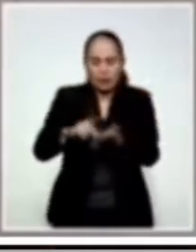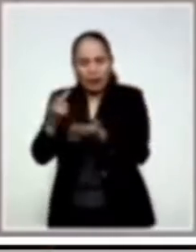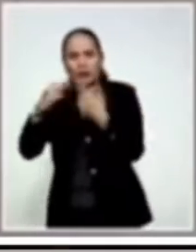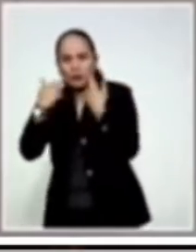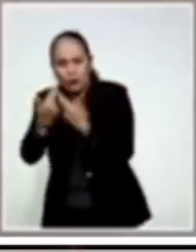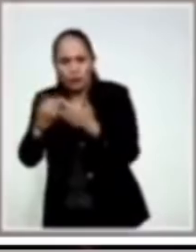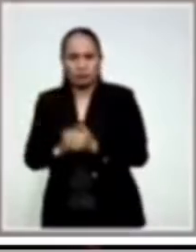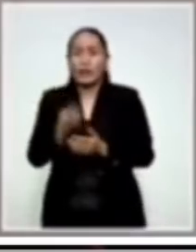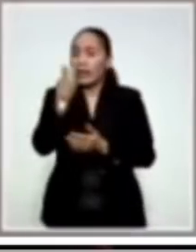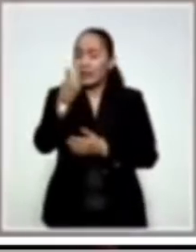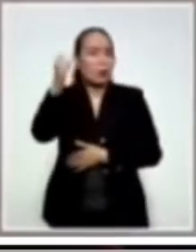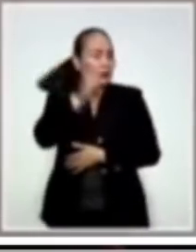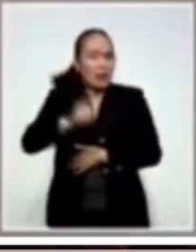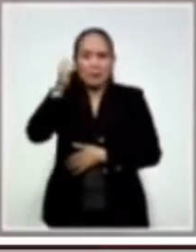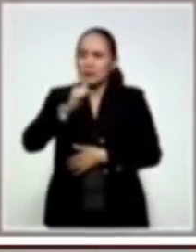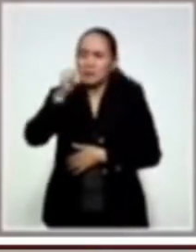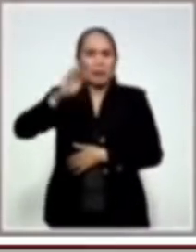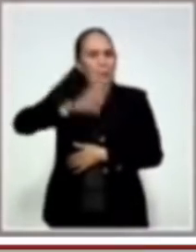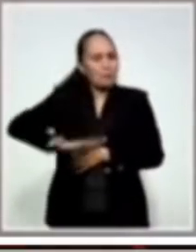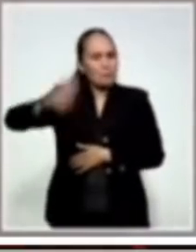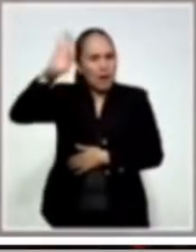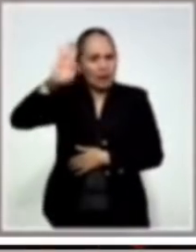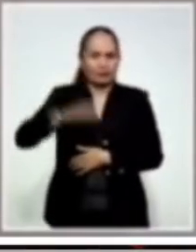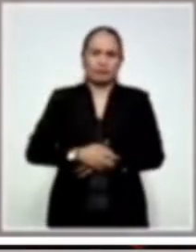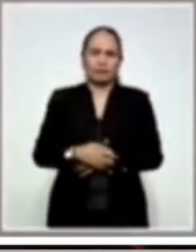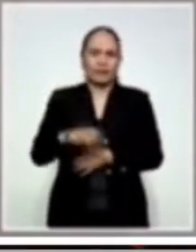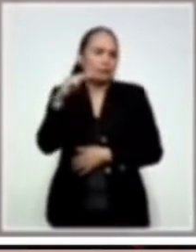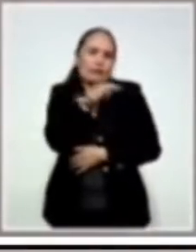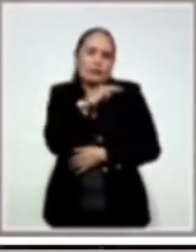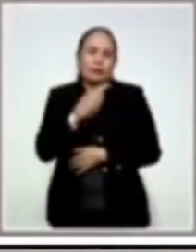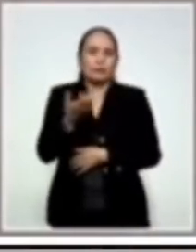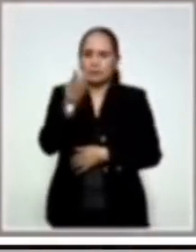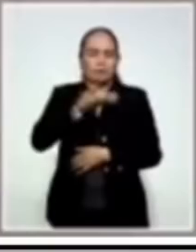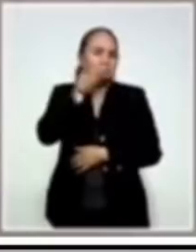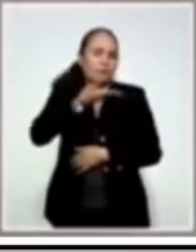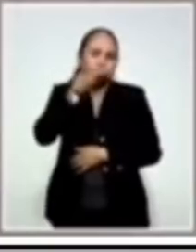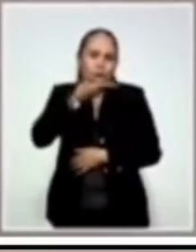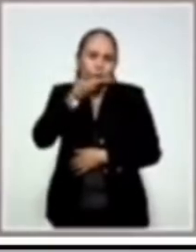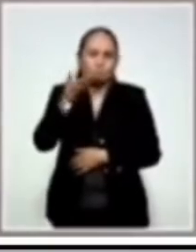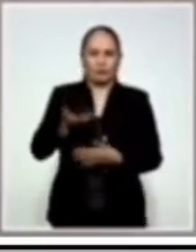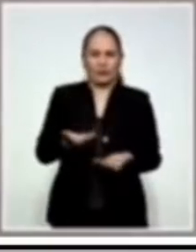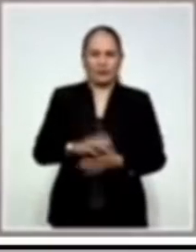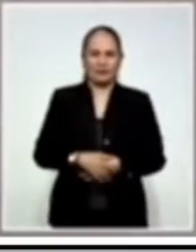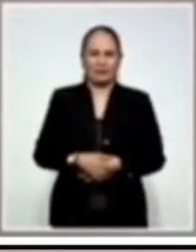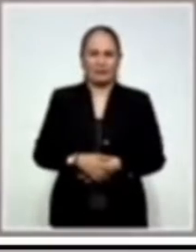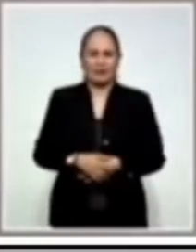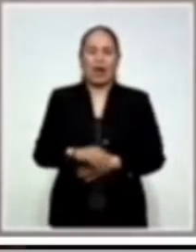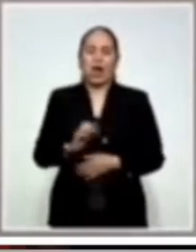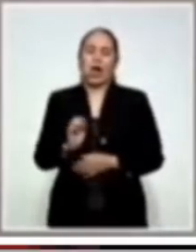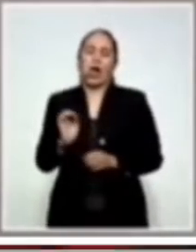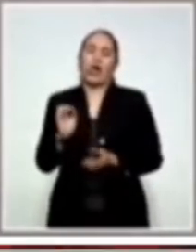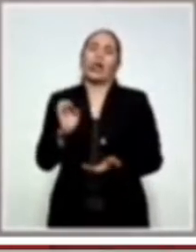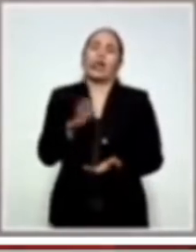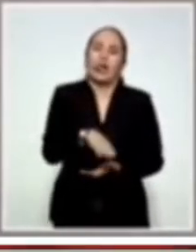como se votan siempre, siempre. Qué manotazo ni qué